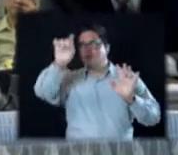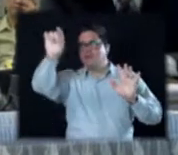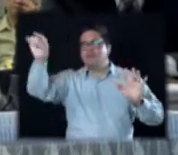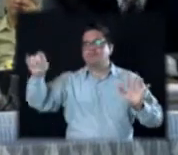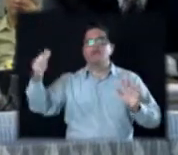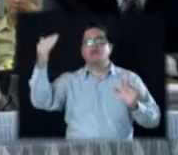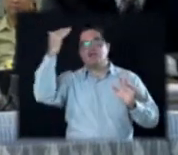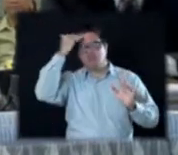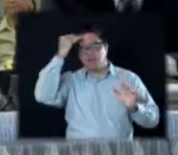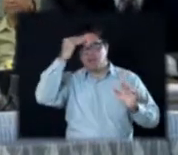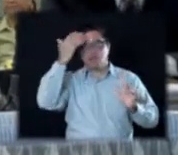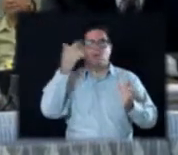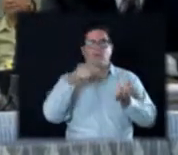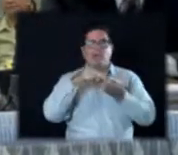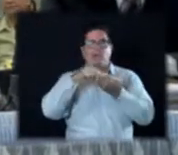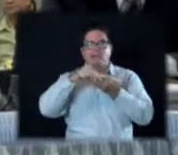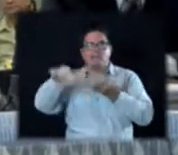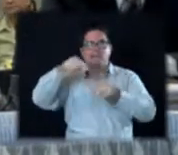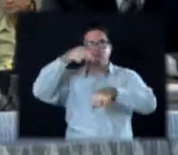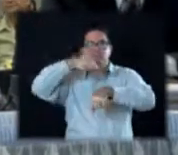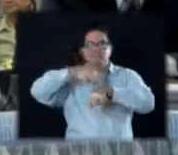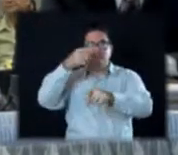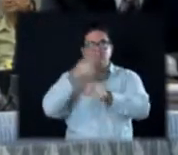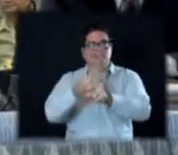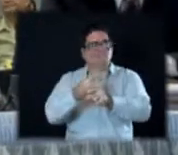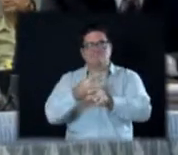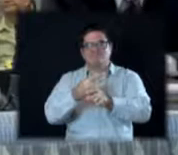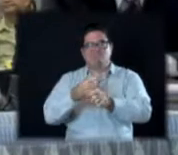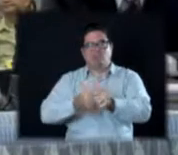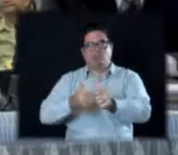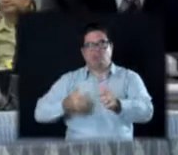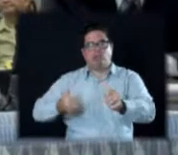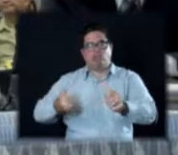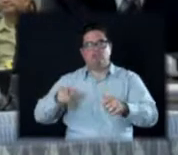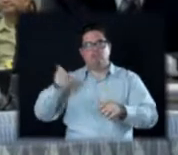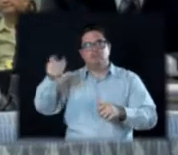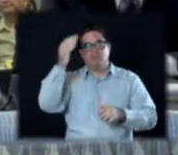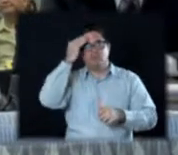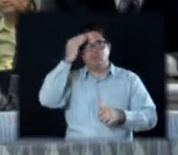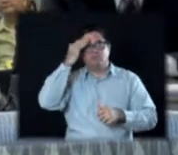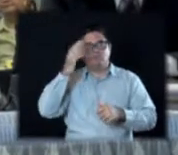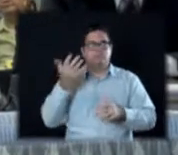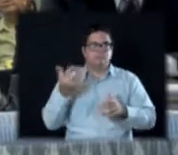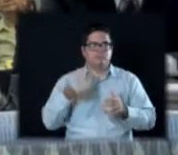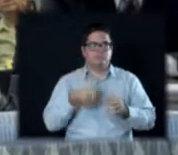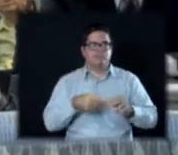van a aumentar el precio porque saben que no van a cobrar a tiempo. Así que tenemos que darlo por sentado.